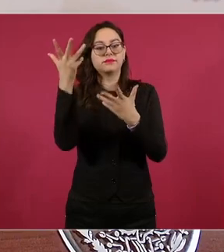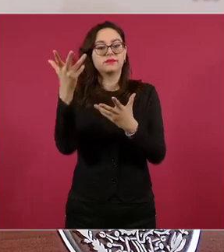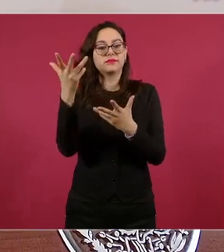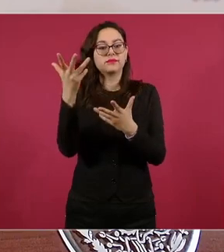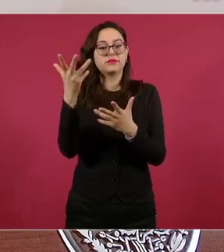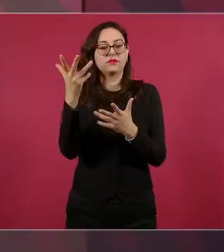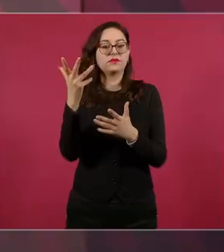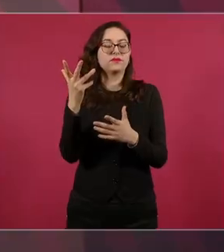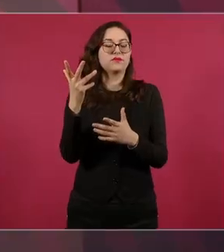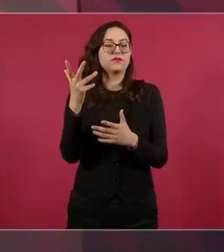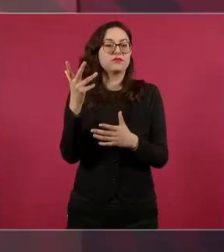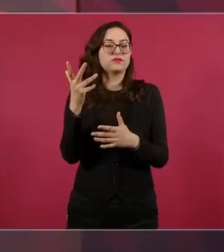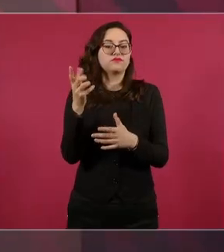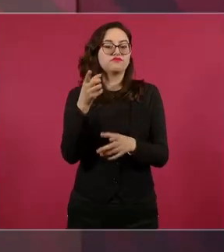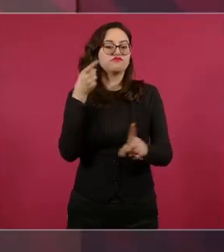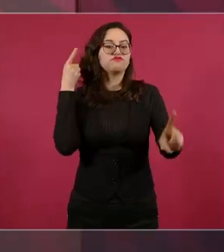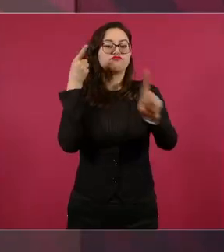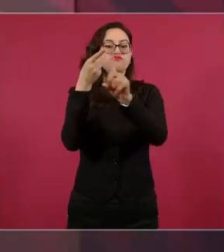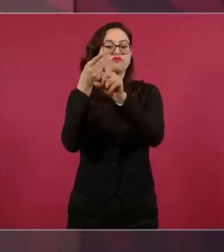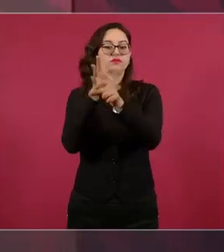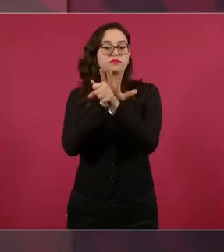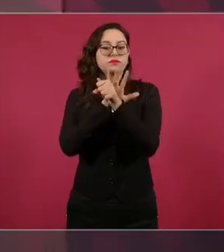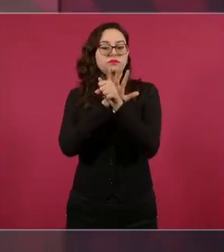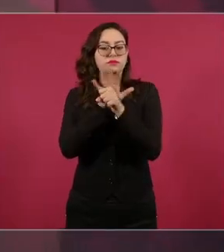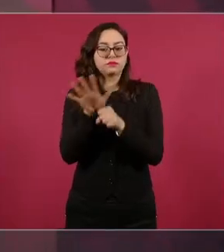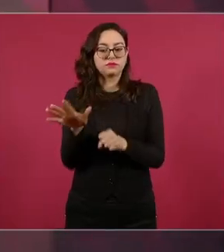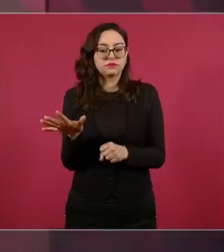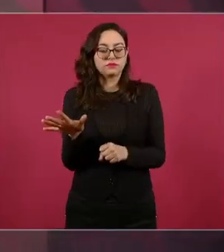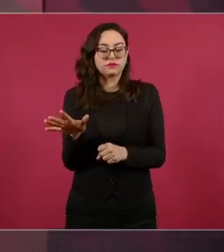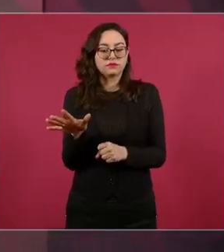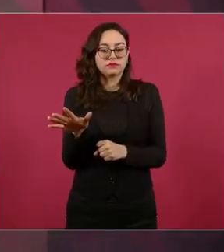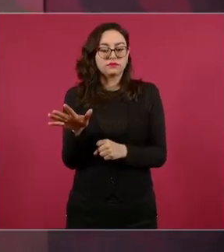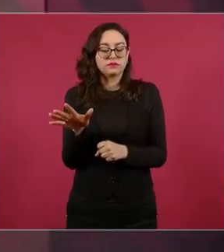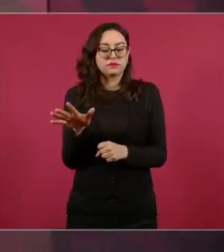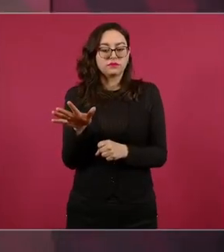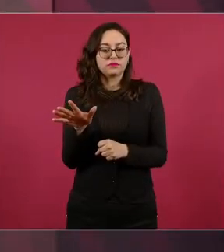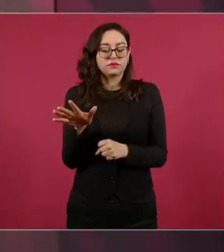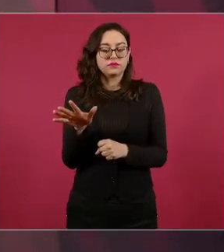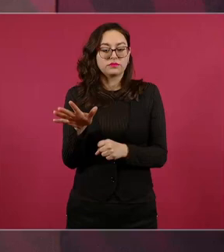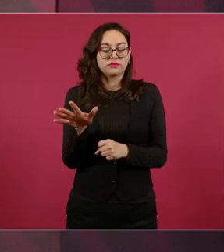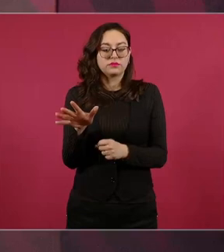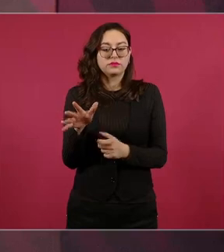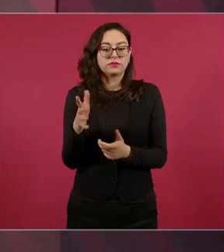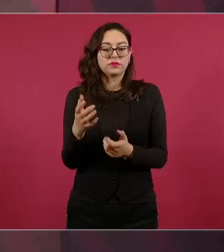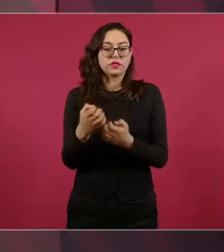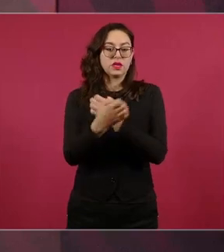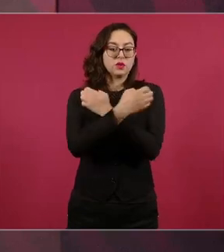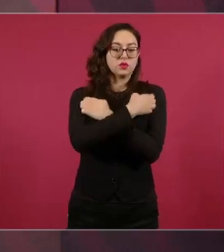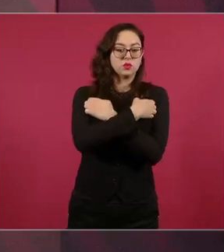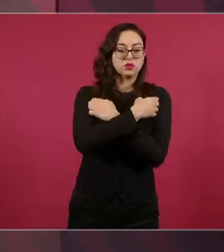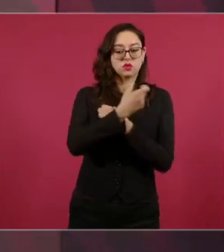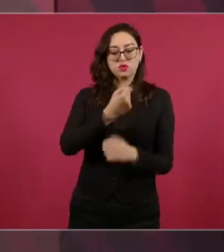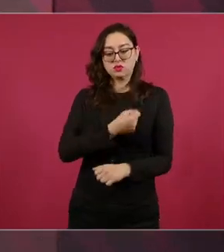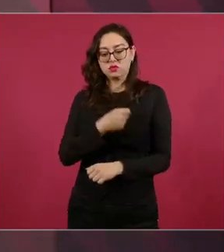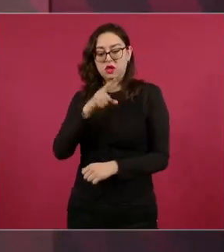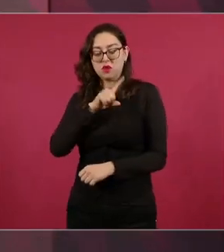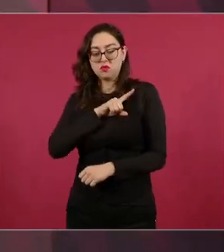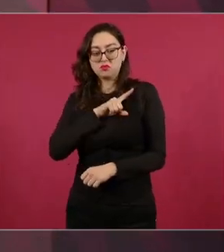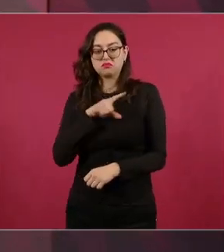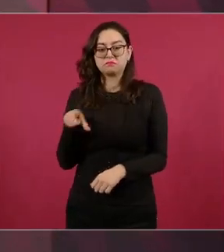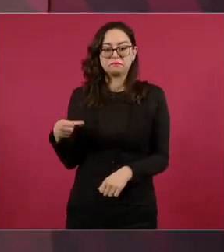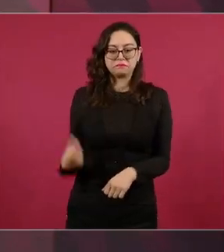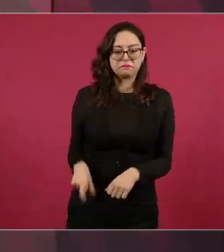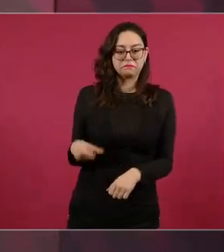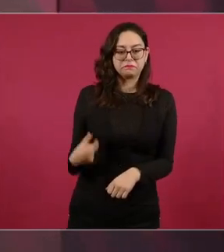o se curara sólo el que tenga para pagar.